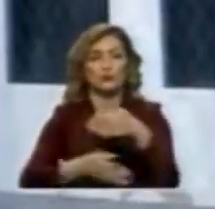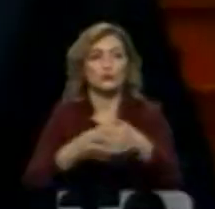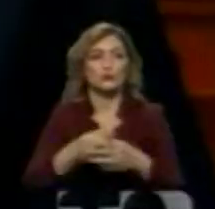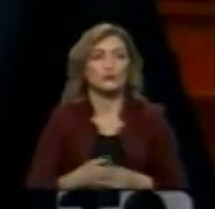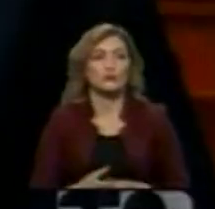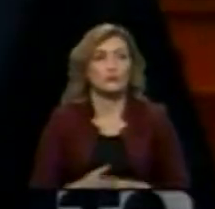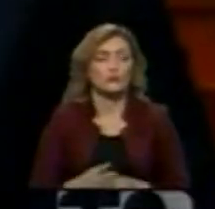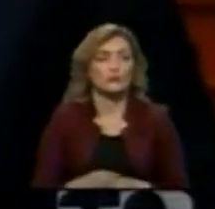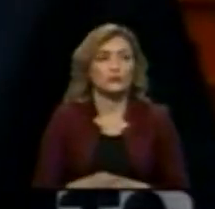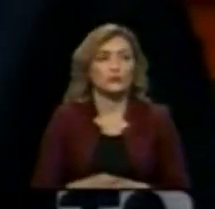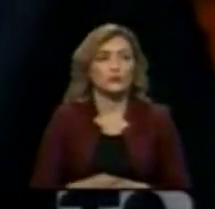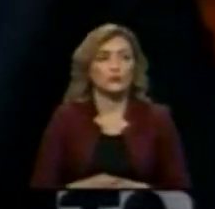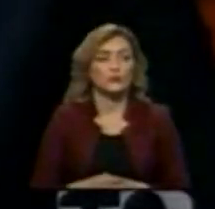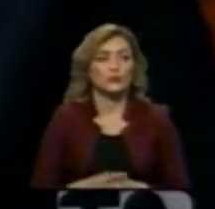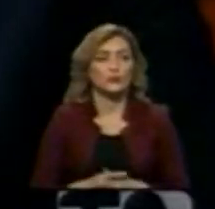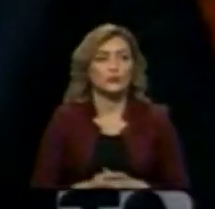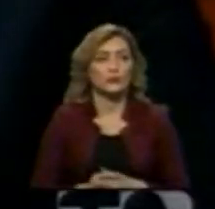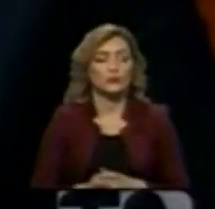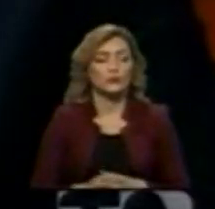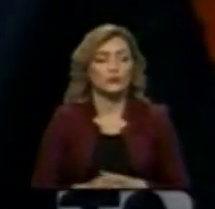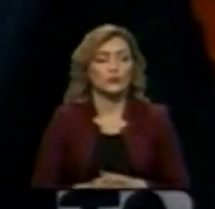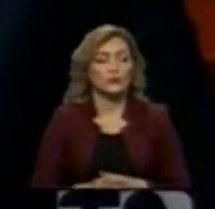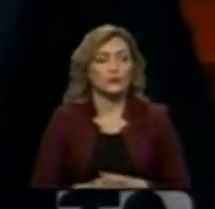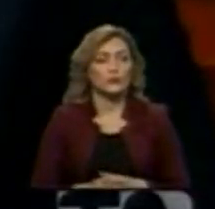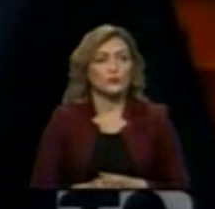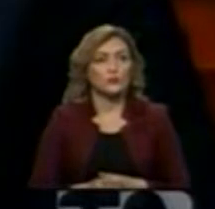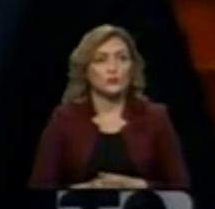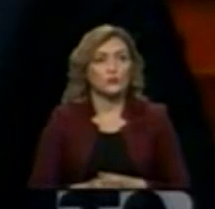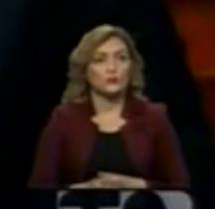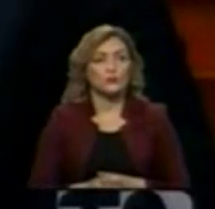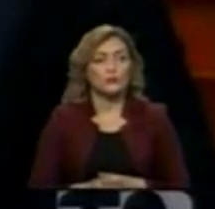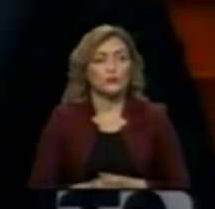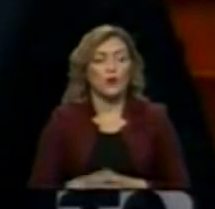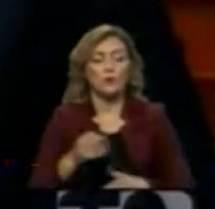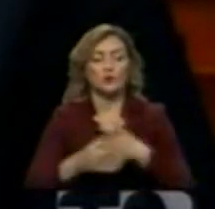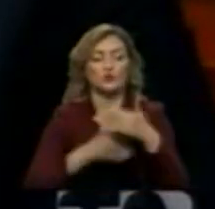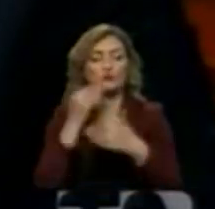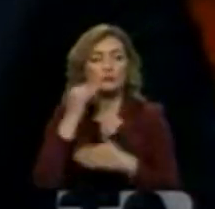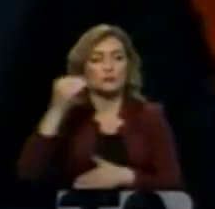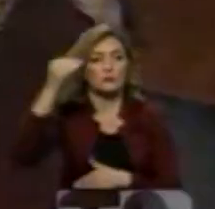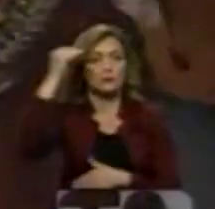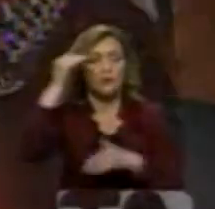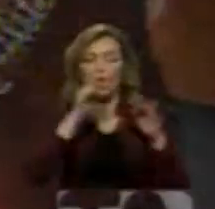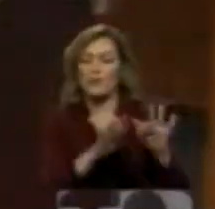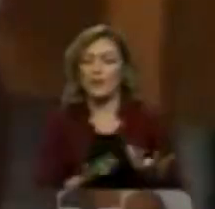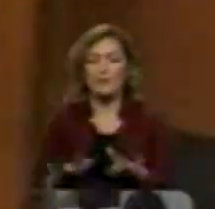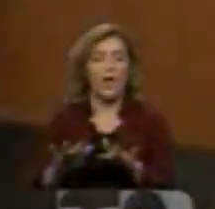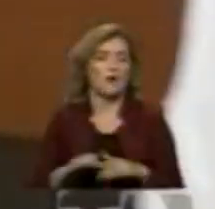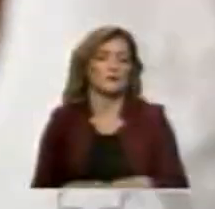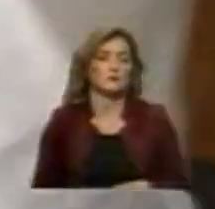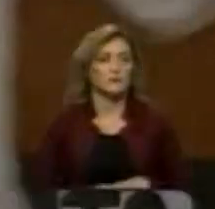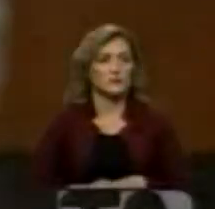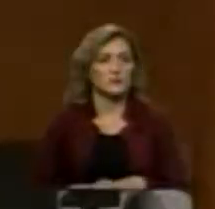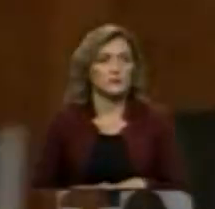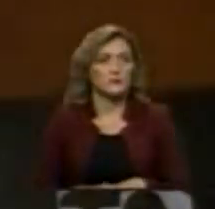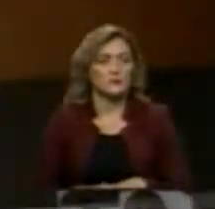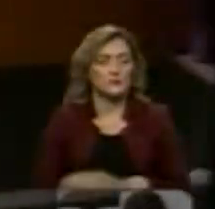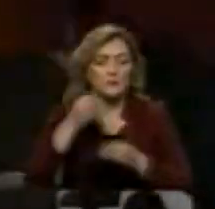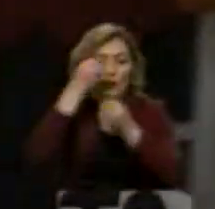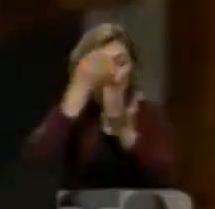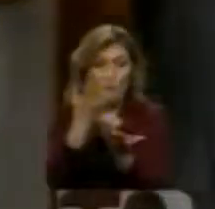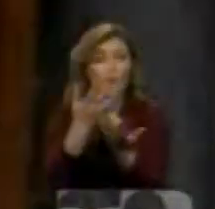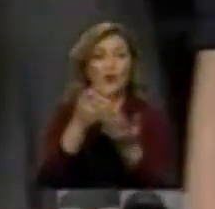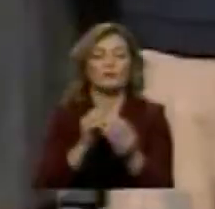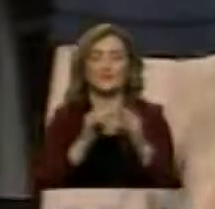procedimientos. Dejar en claro que todo el procedimiento para los mayores de edad es en línea, es digital. Además, informaron las autoridades que por